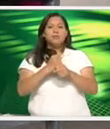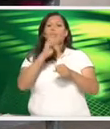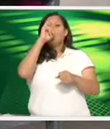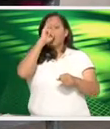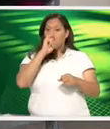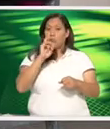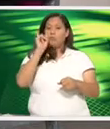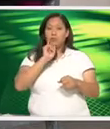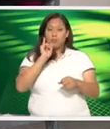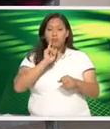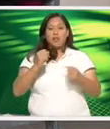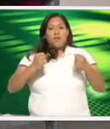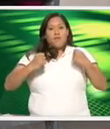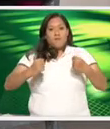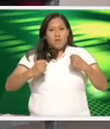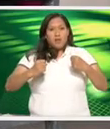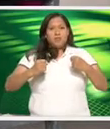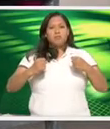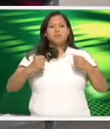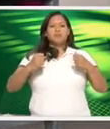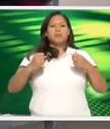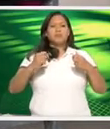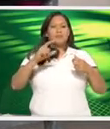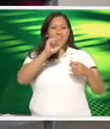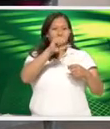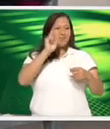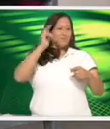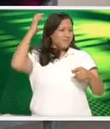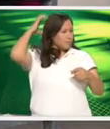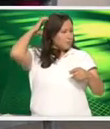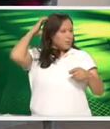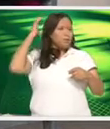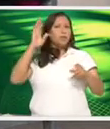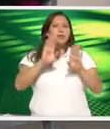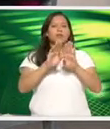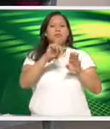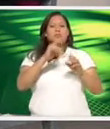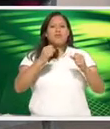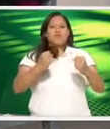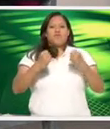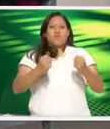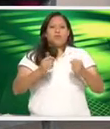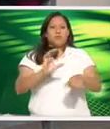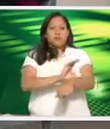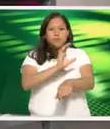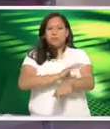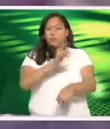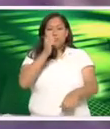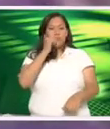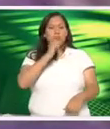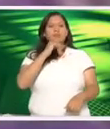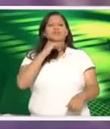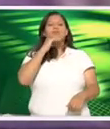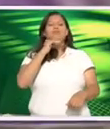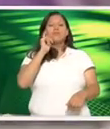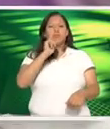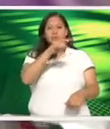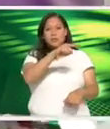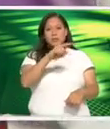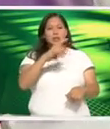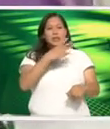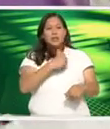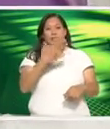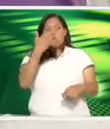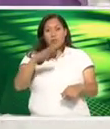decirlo, muy fuerte, muy lozana, con mucha vitalidad, siempre la tuvo. Es decir, ella tuvo como cerca de 10